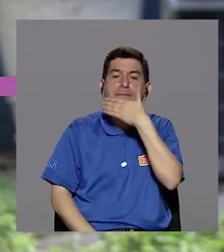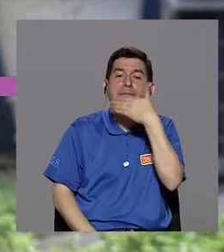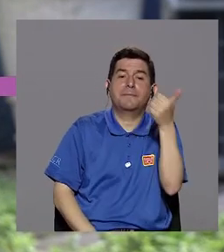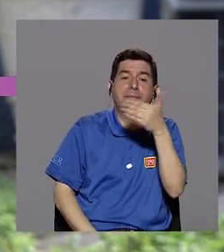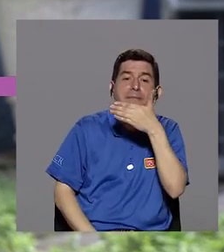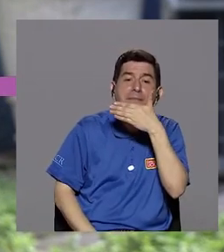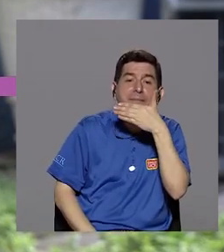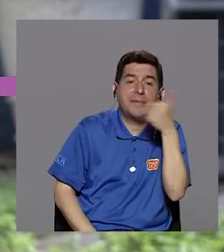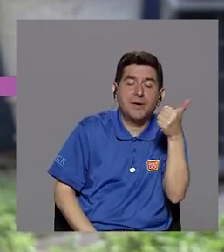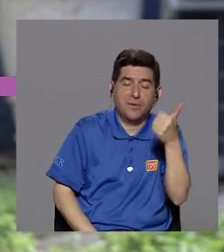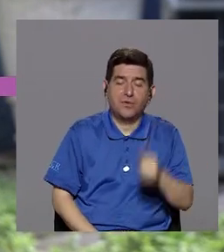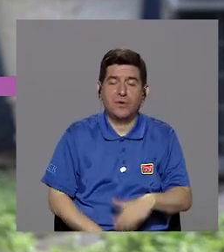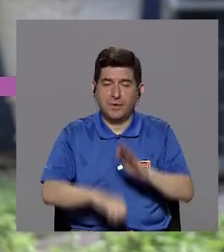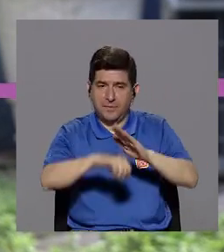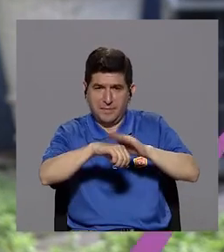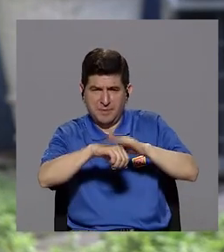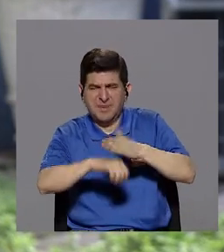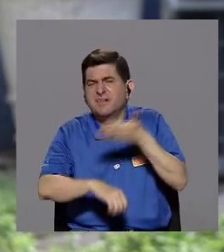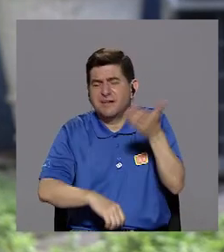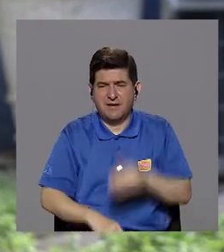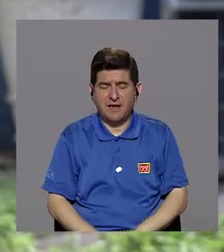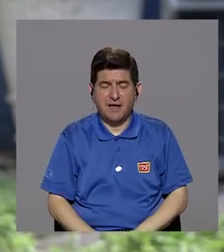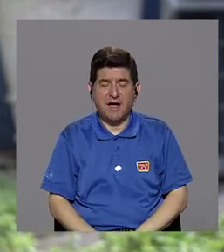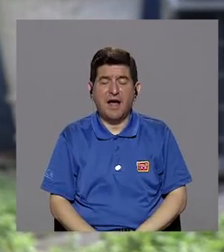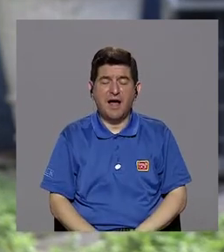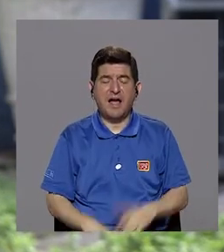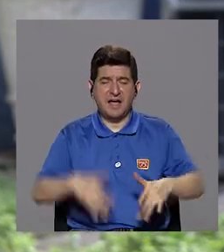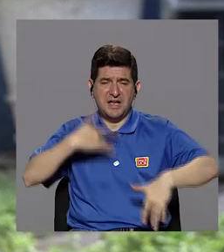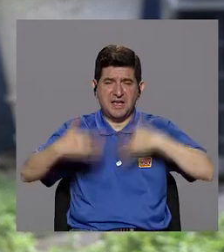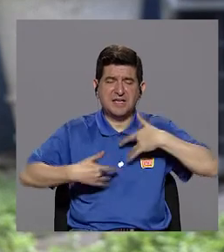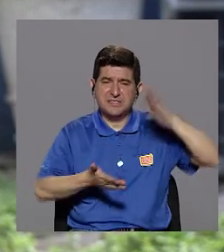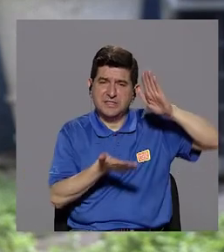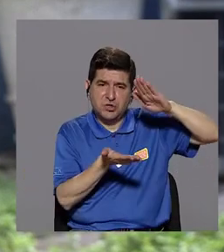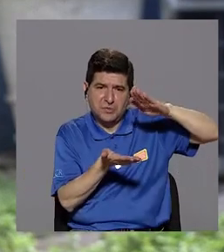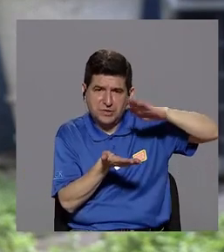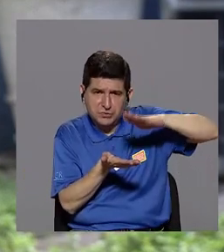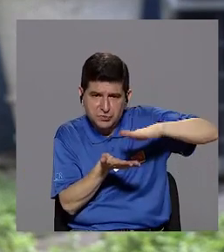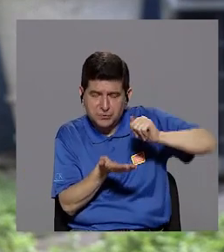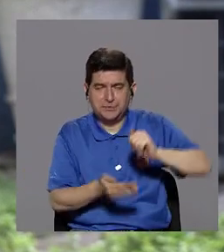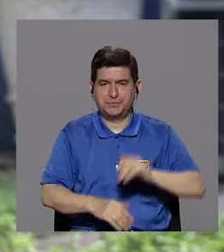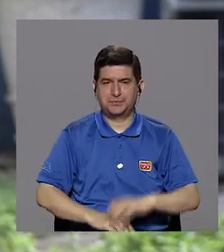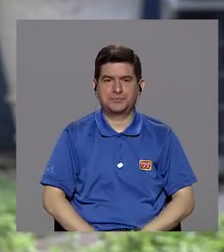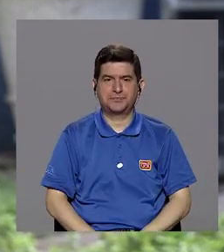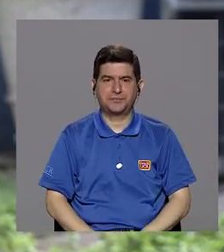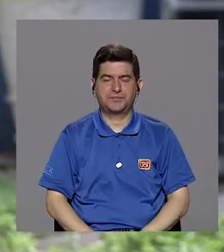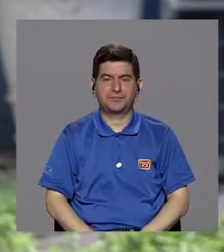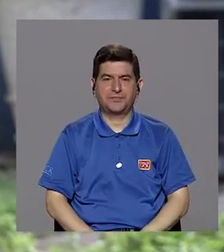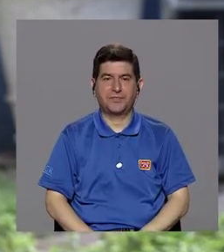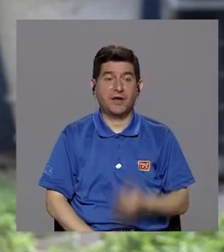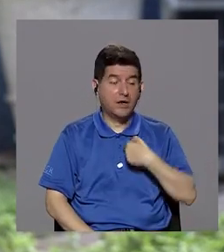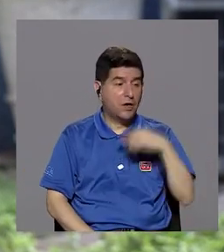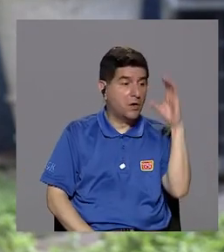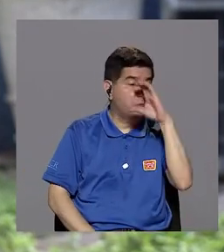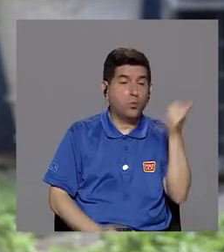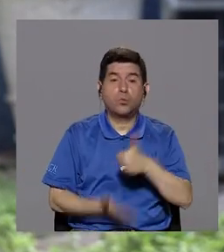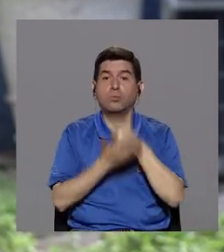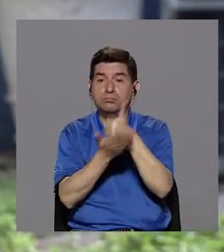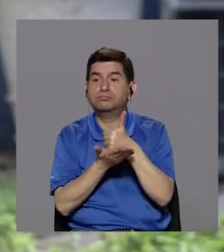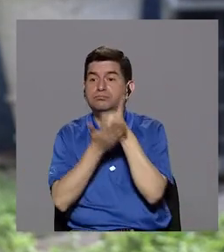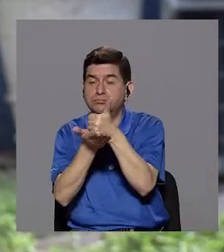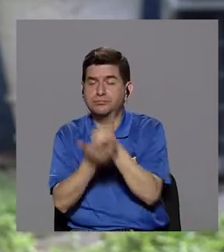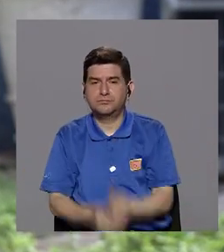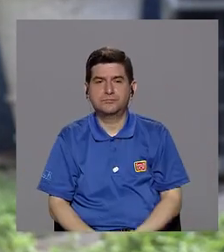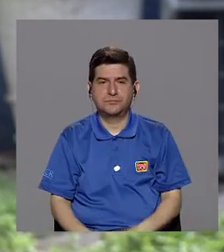mejorar, para mejorar y aliviar los síntomas. Que salir y buscar ayuda